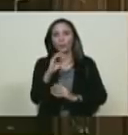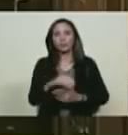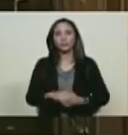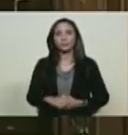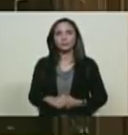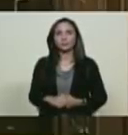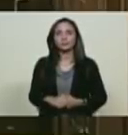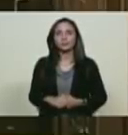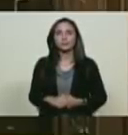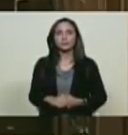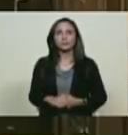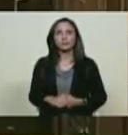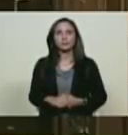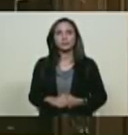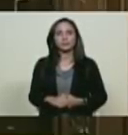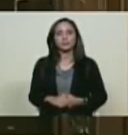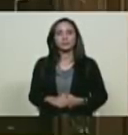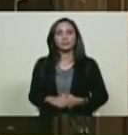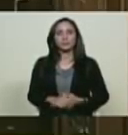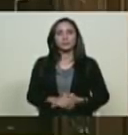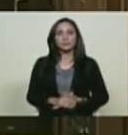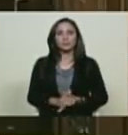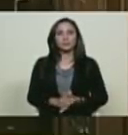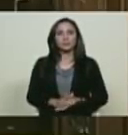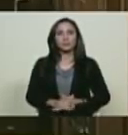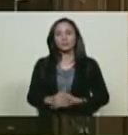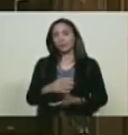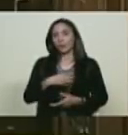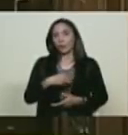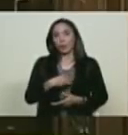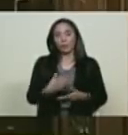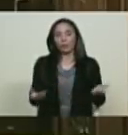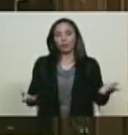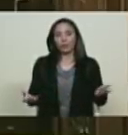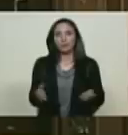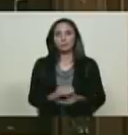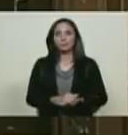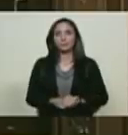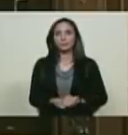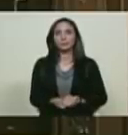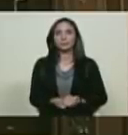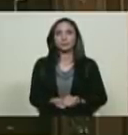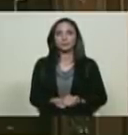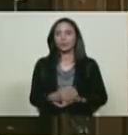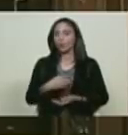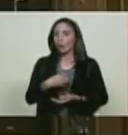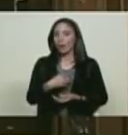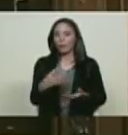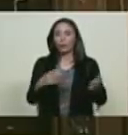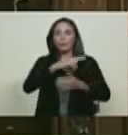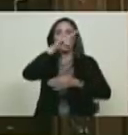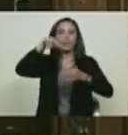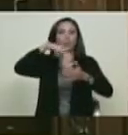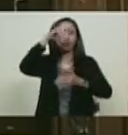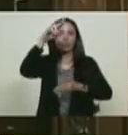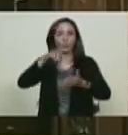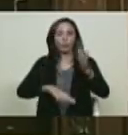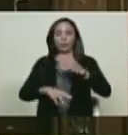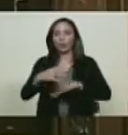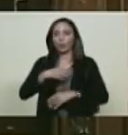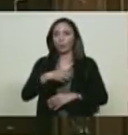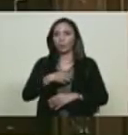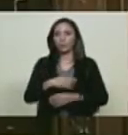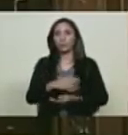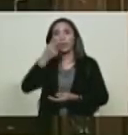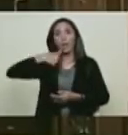la revolución bolivariana. No han podido oligarcas colombianos, ni podrán. Hay un